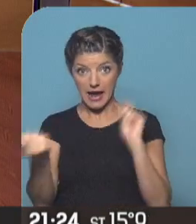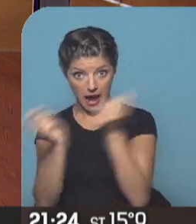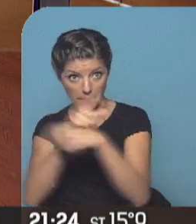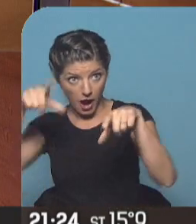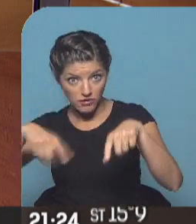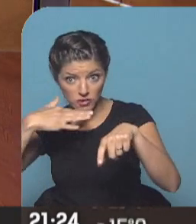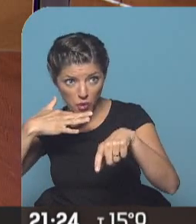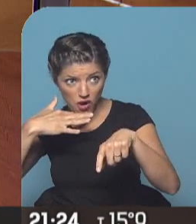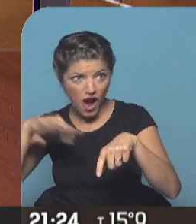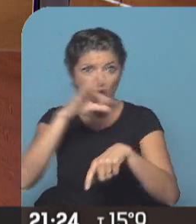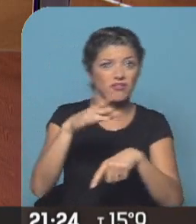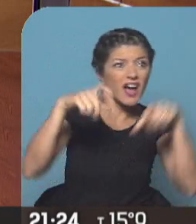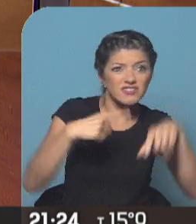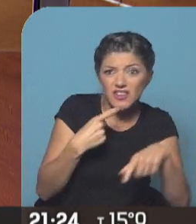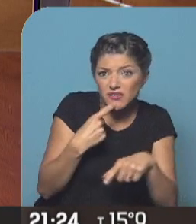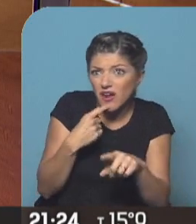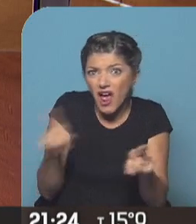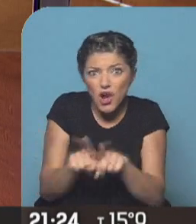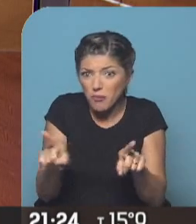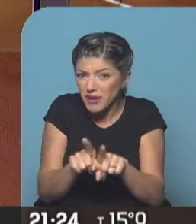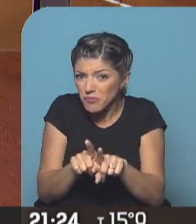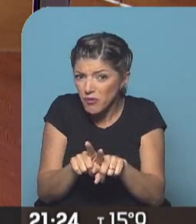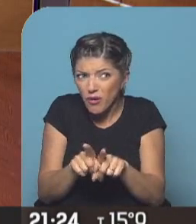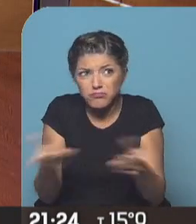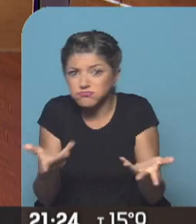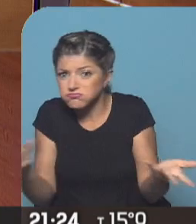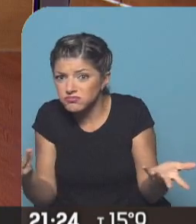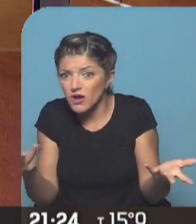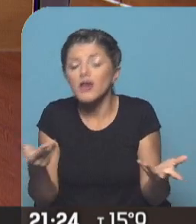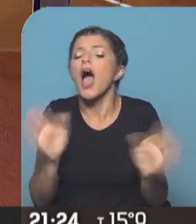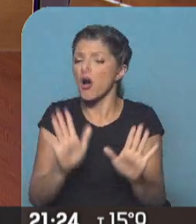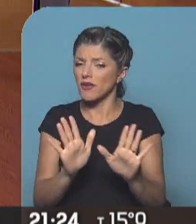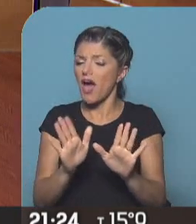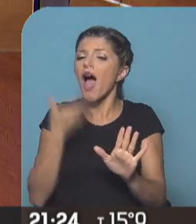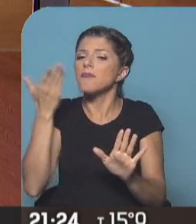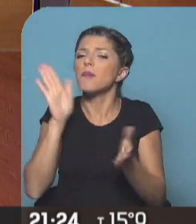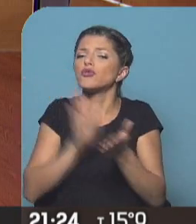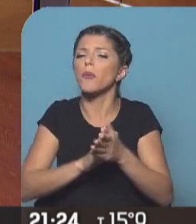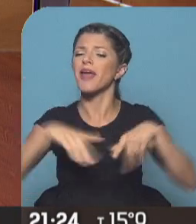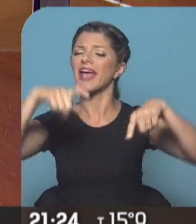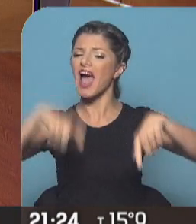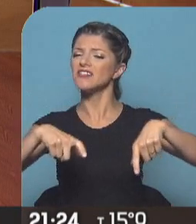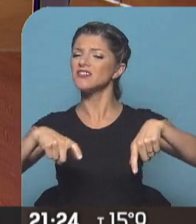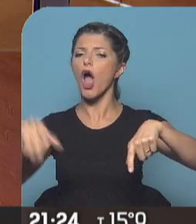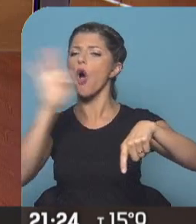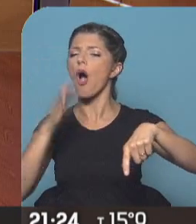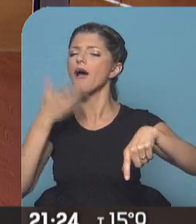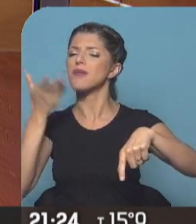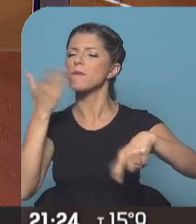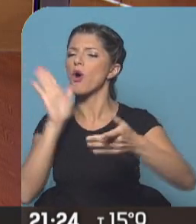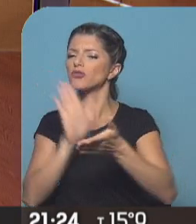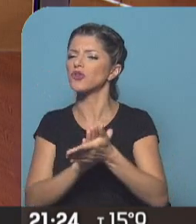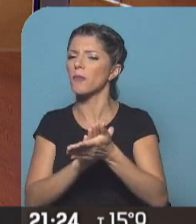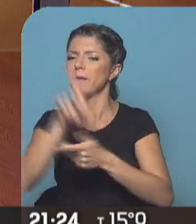la cancha de Boca, la de River o cualquier otra? Y en todo caso, ¿estamos hablando del escenario o estamos hablando del clima que transmite